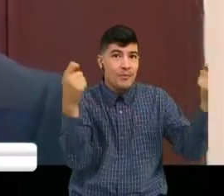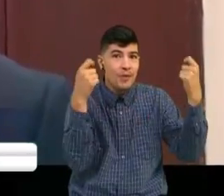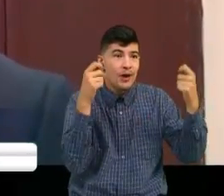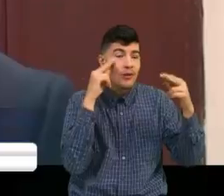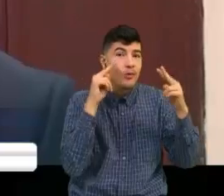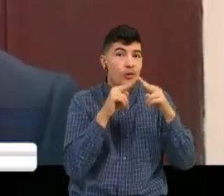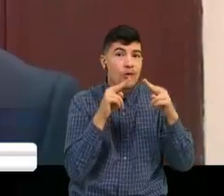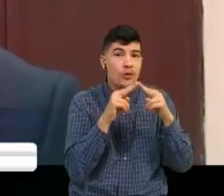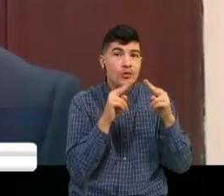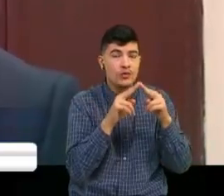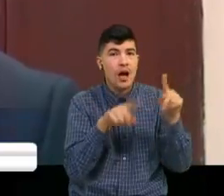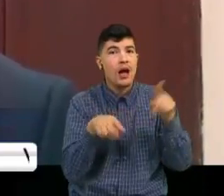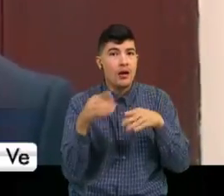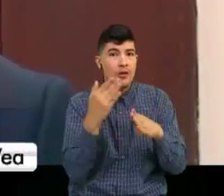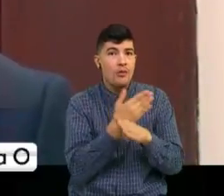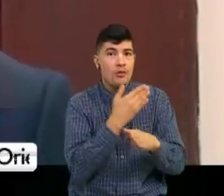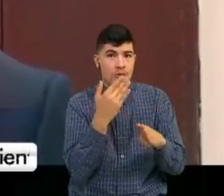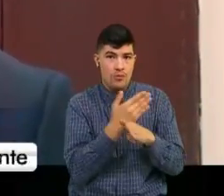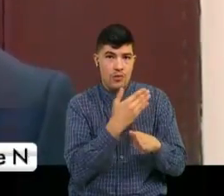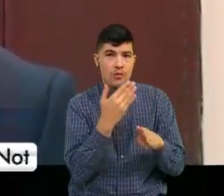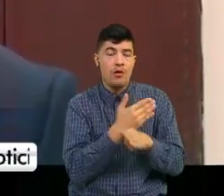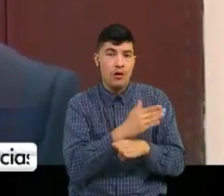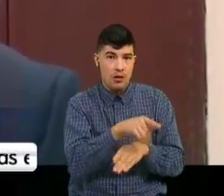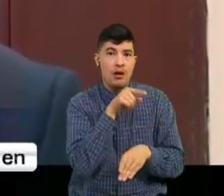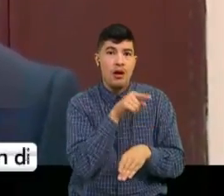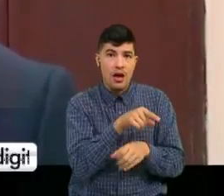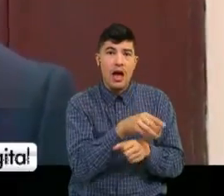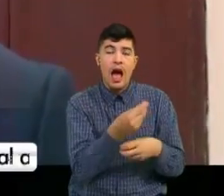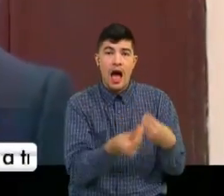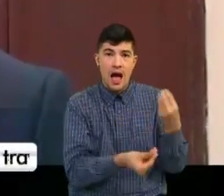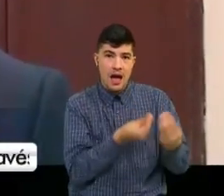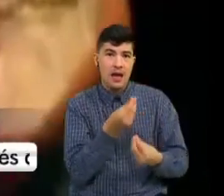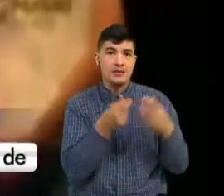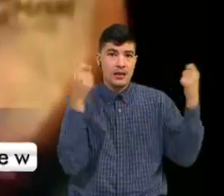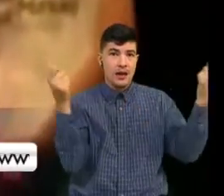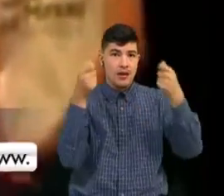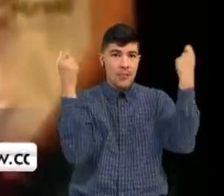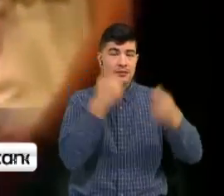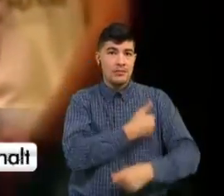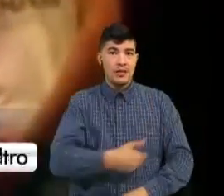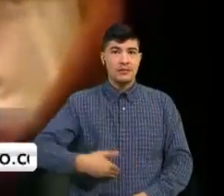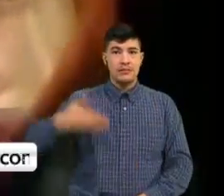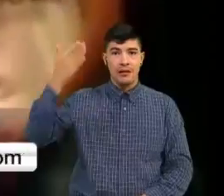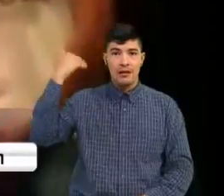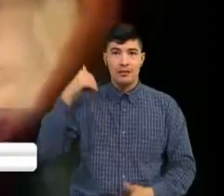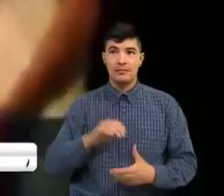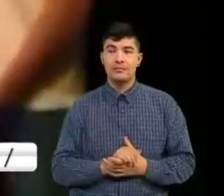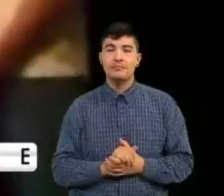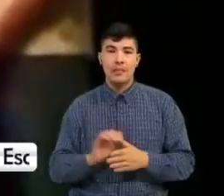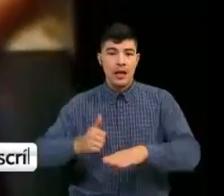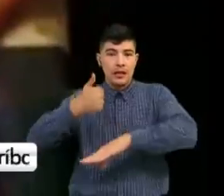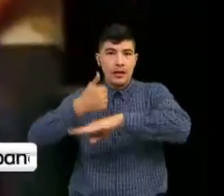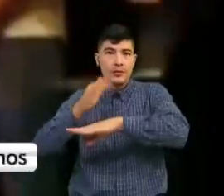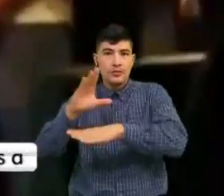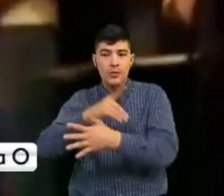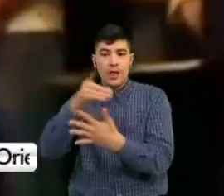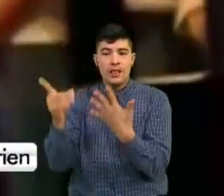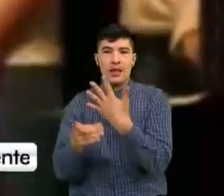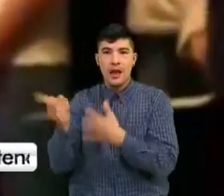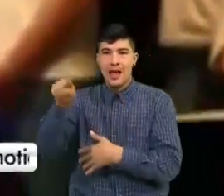las eventuales irregularidades en que se incurrió en una campaña electoral. Es importante resaltar que el director de la DIAN,